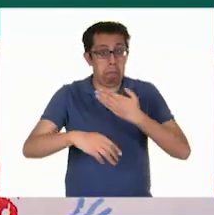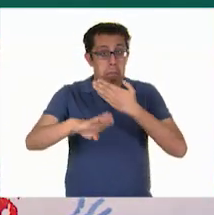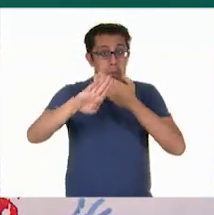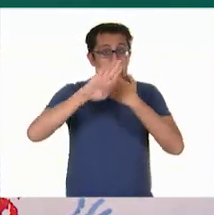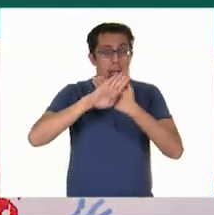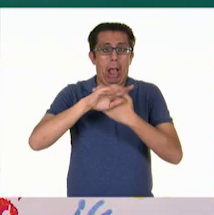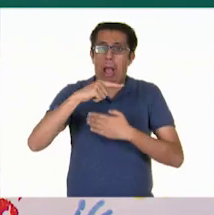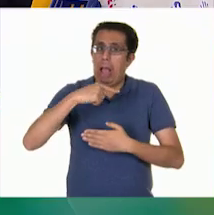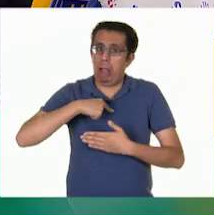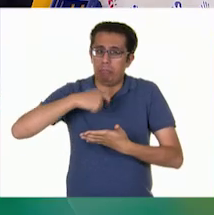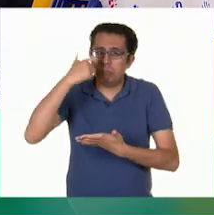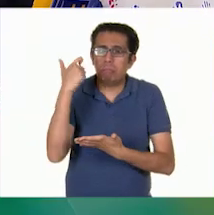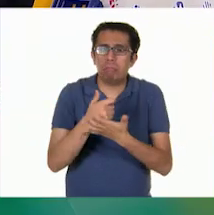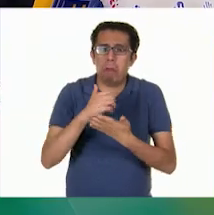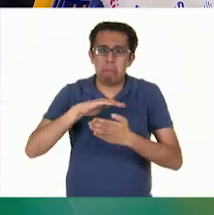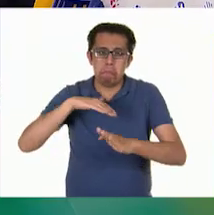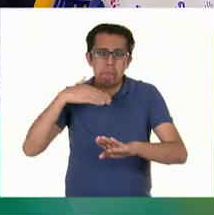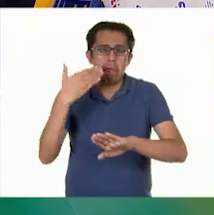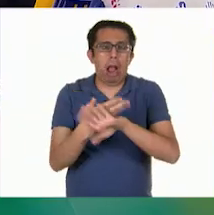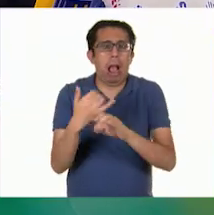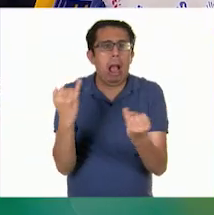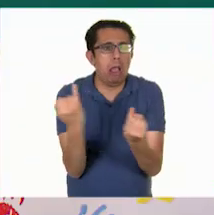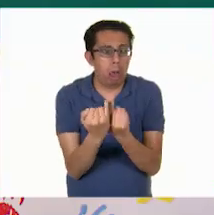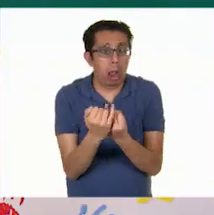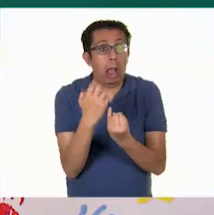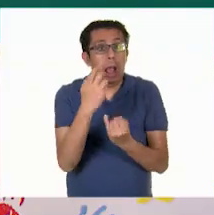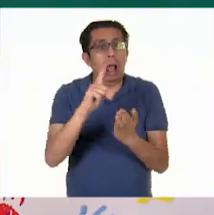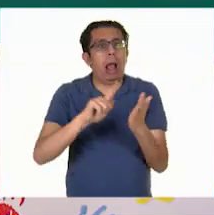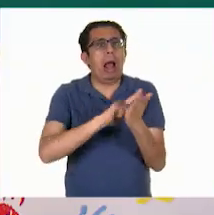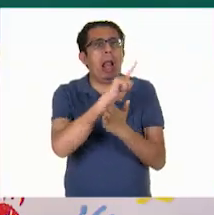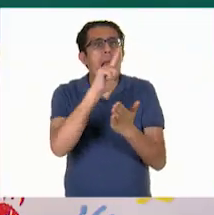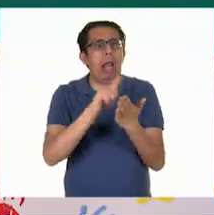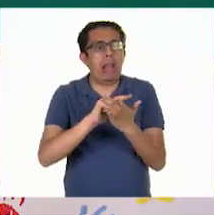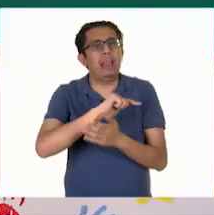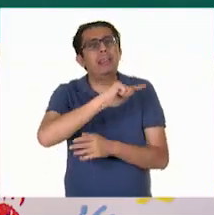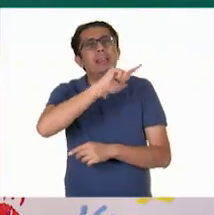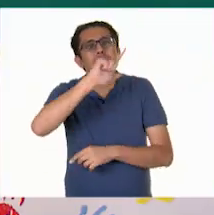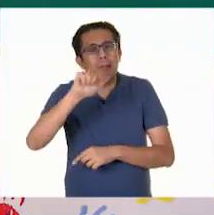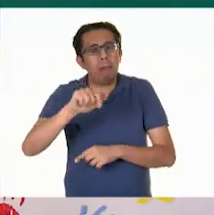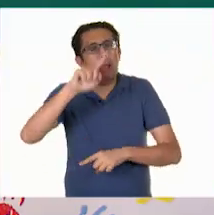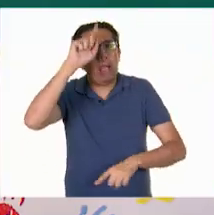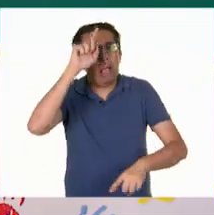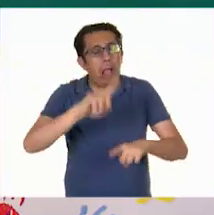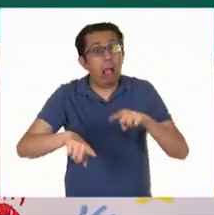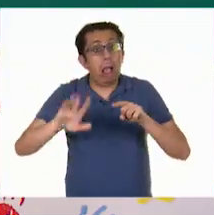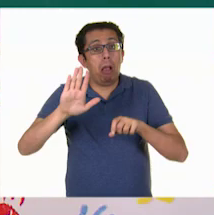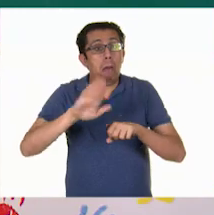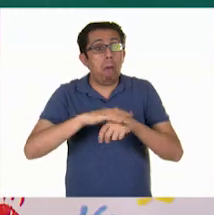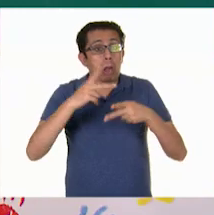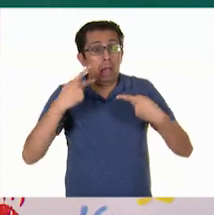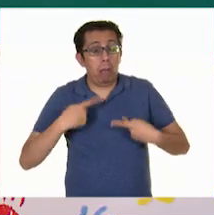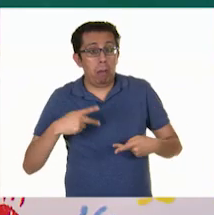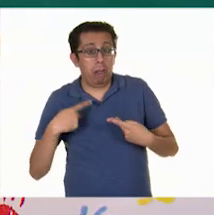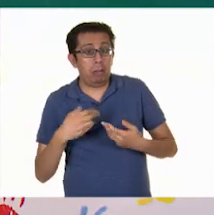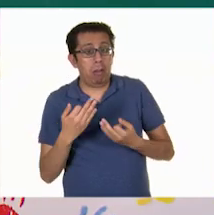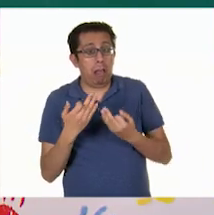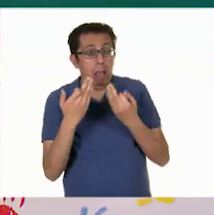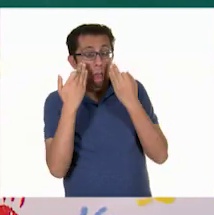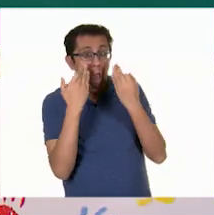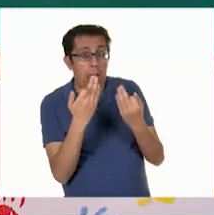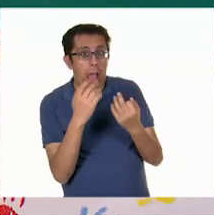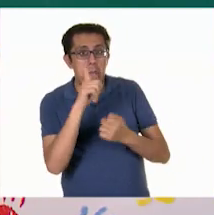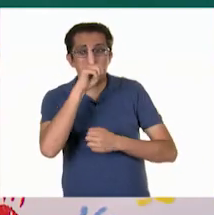cometido. Pero esa ley desapareció por completo porque podían haber testigos falsos y se asesinaba o mutilaba